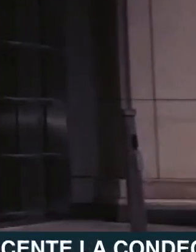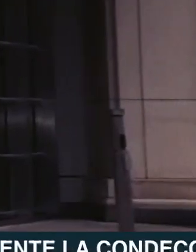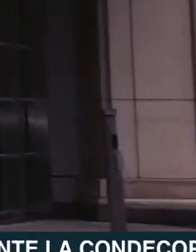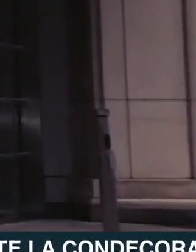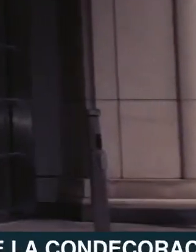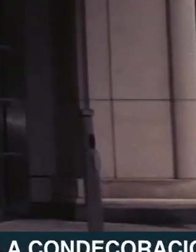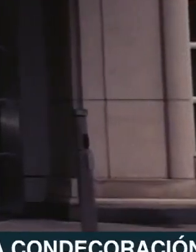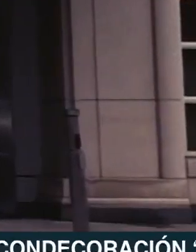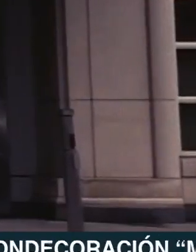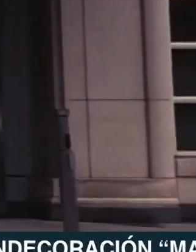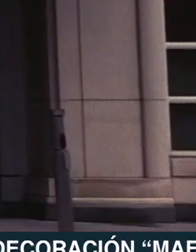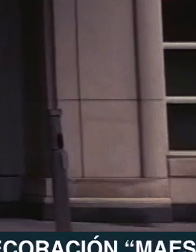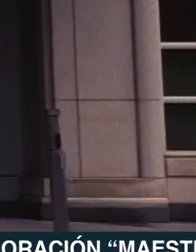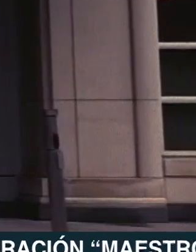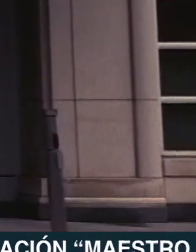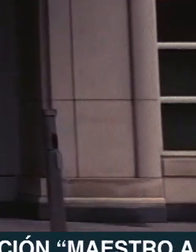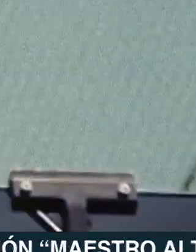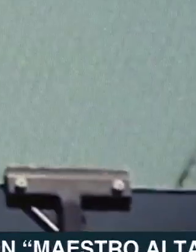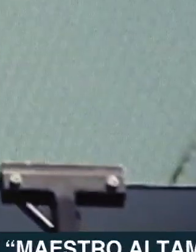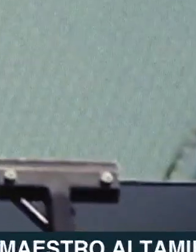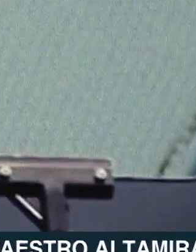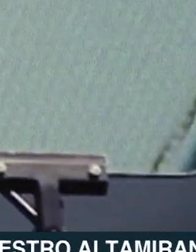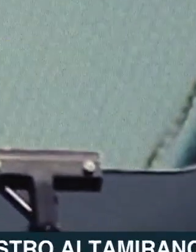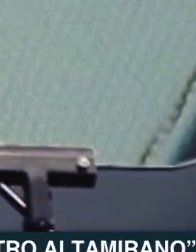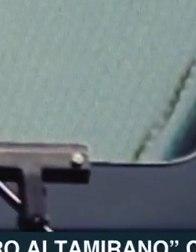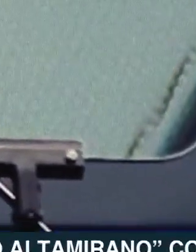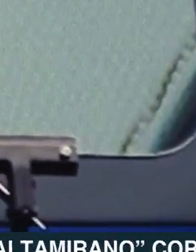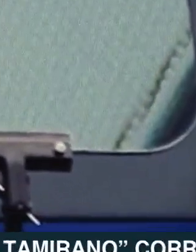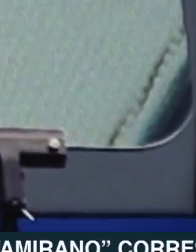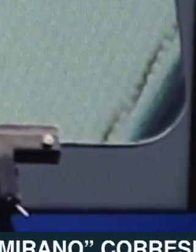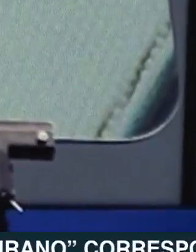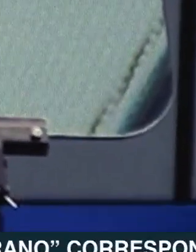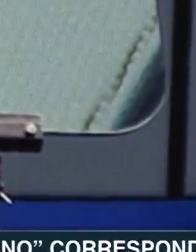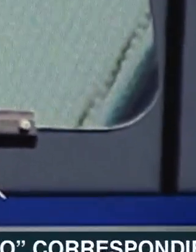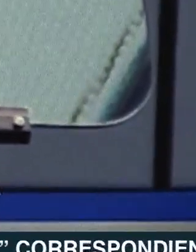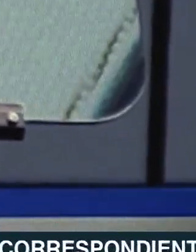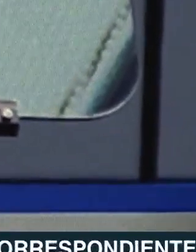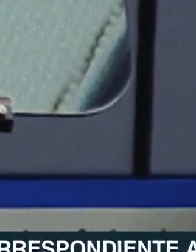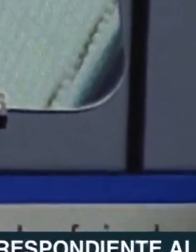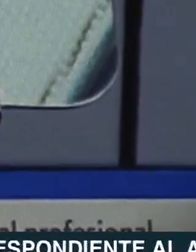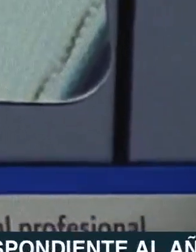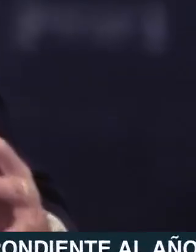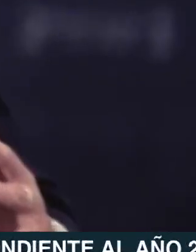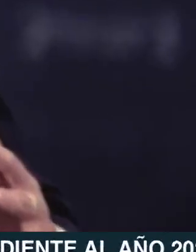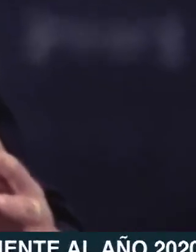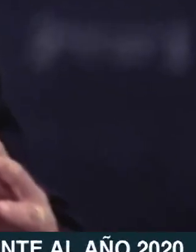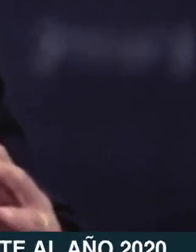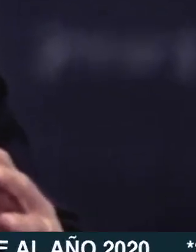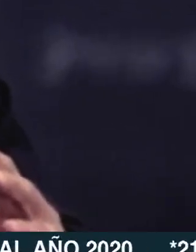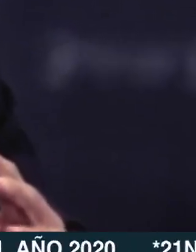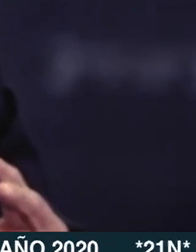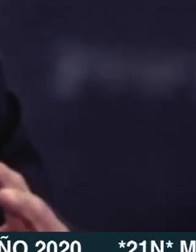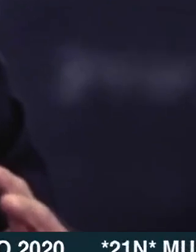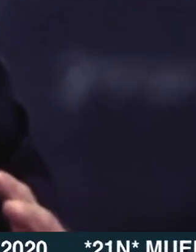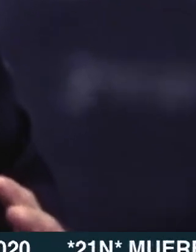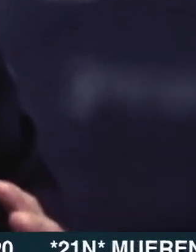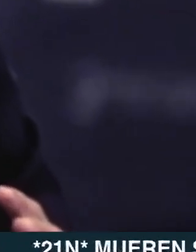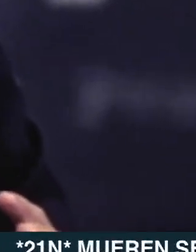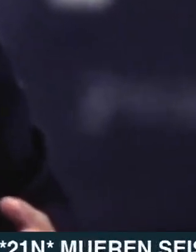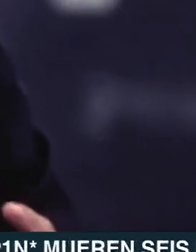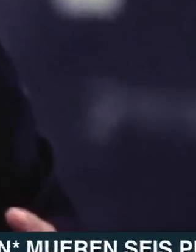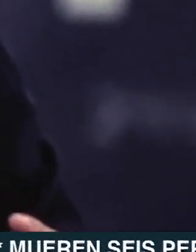delincuencia. ¿Y diría usted que enfrentó una lucha contra todos los cárteles de la droga con excepción de uno, el de Sinaloa?